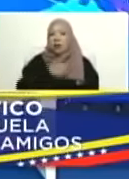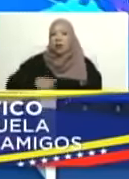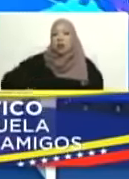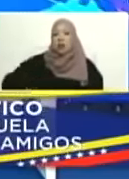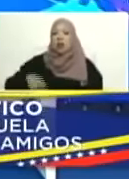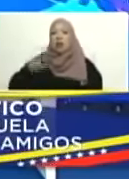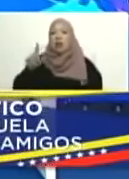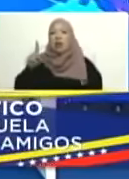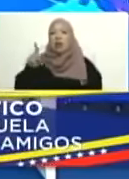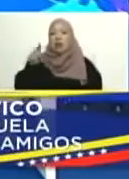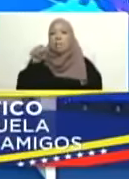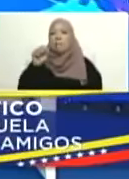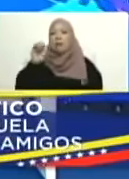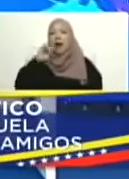y contra la entrega del país.